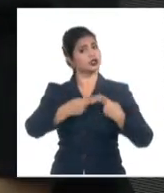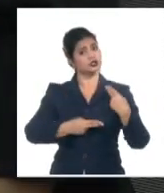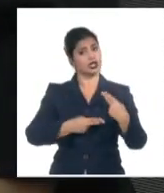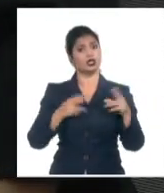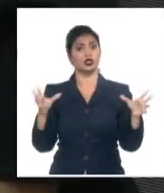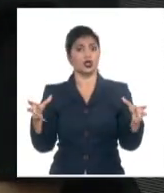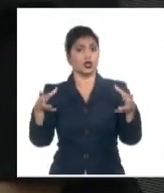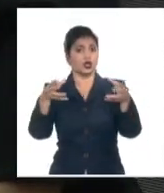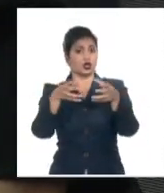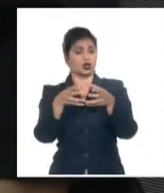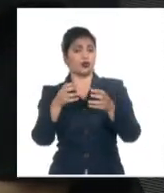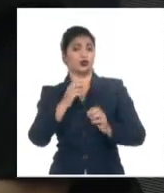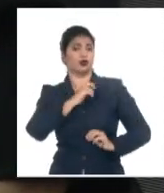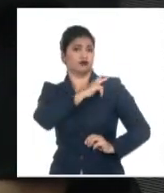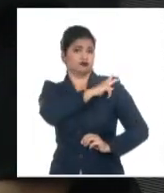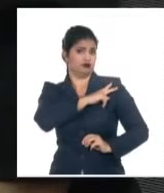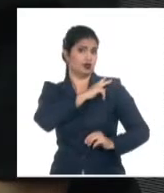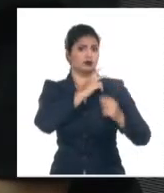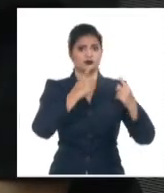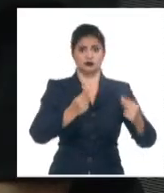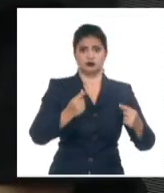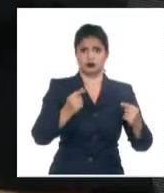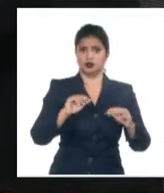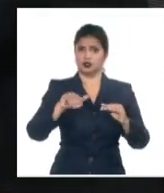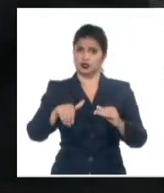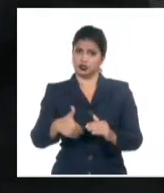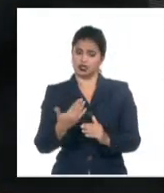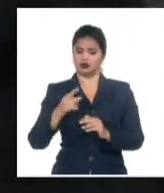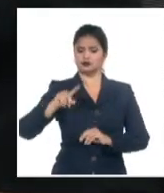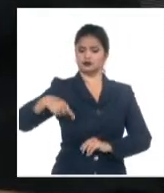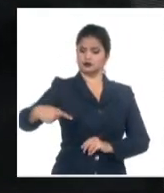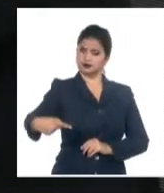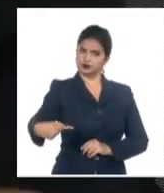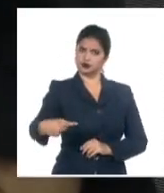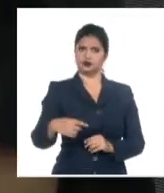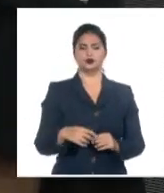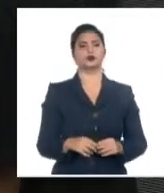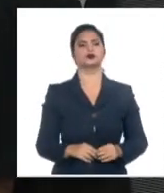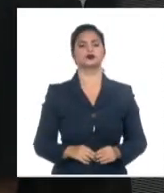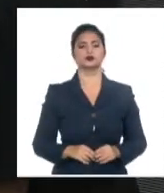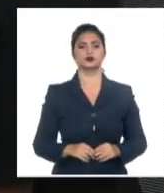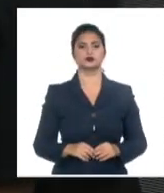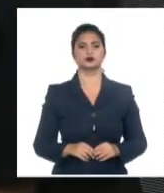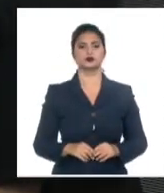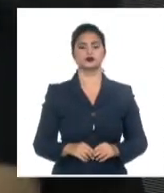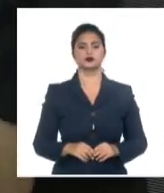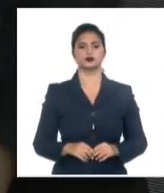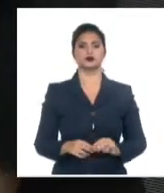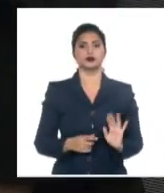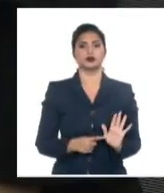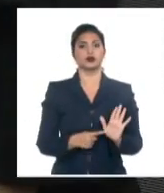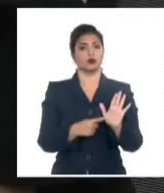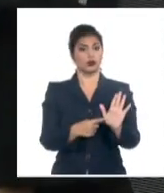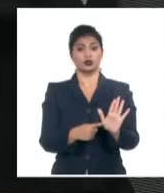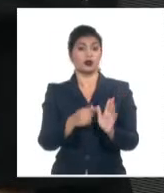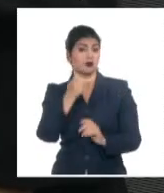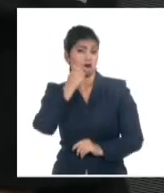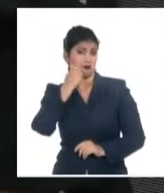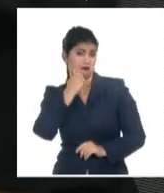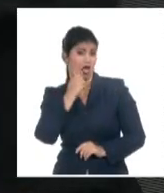colegio de auditores en los próximos días, instancia superior que muestra aún más